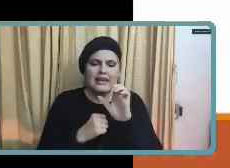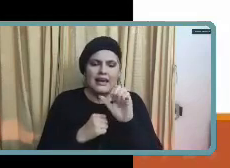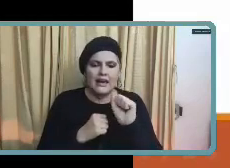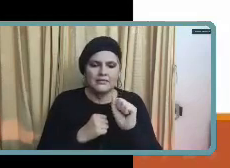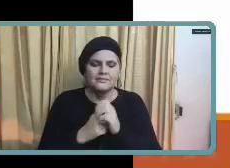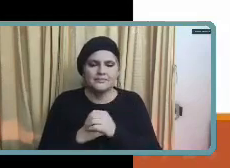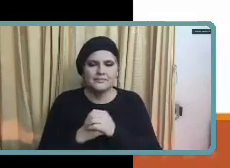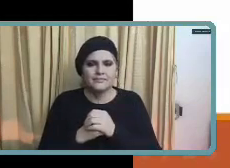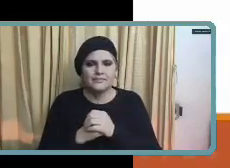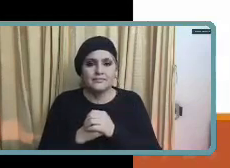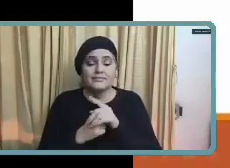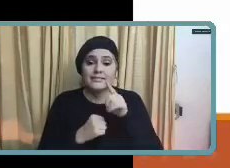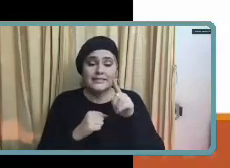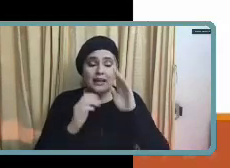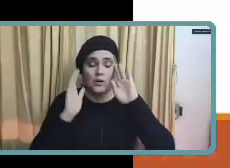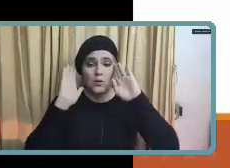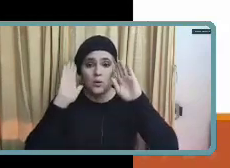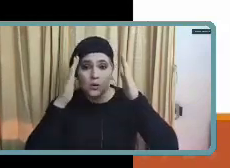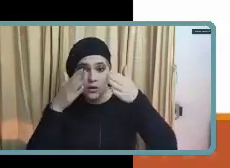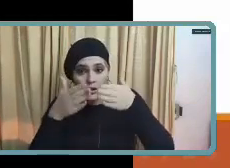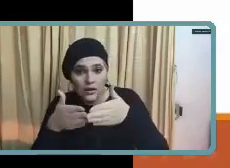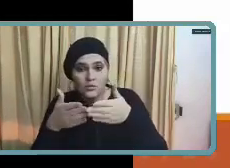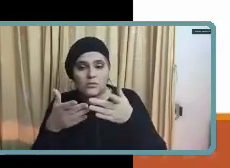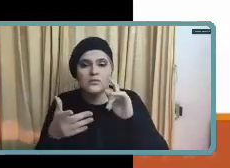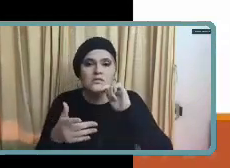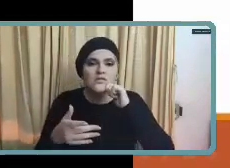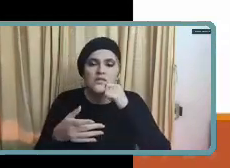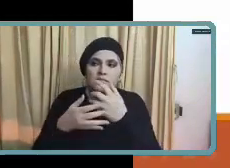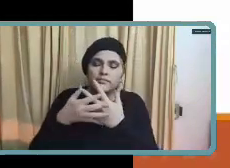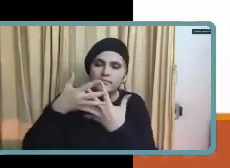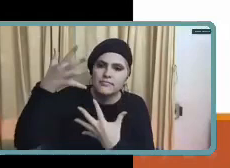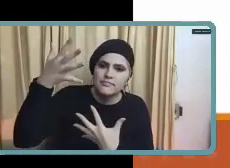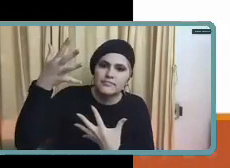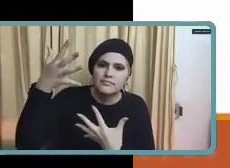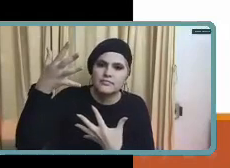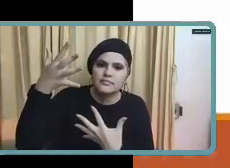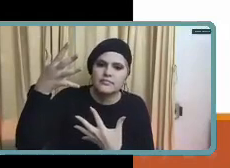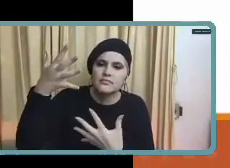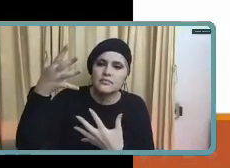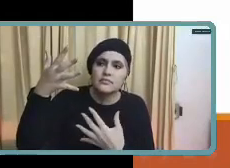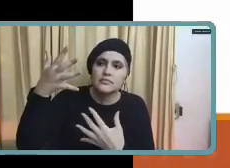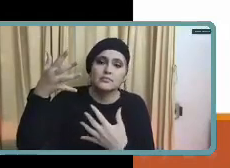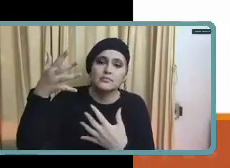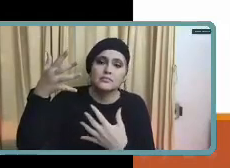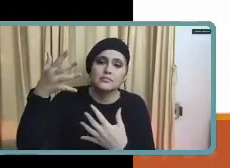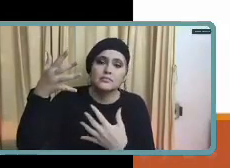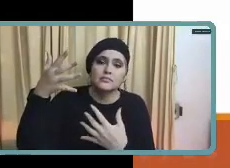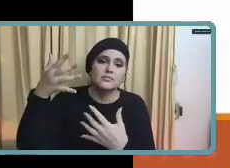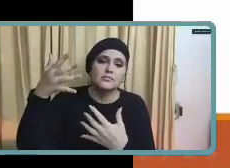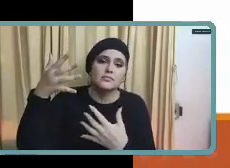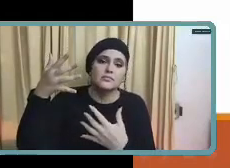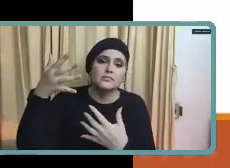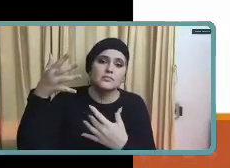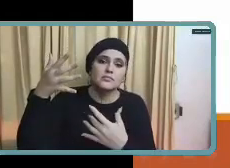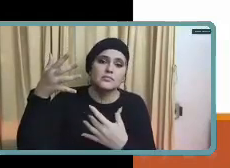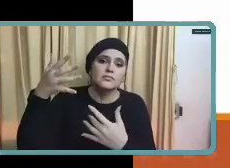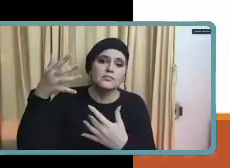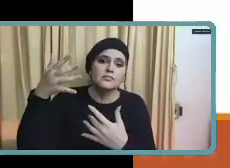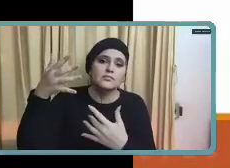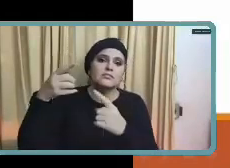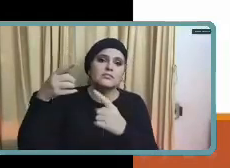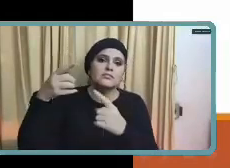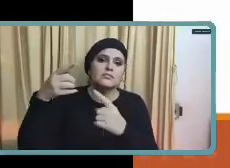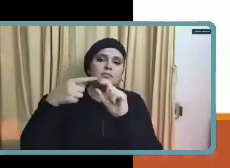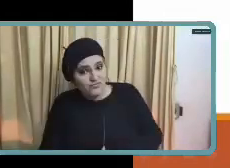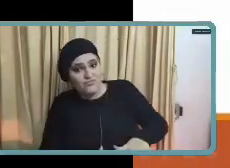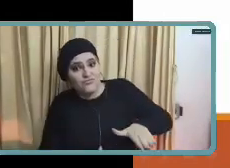el espectro del autismo, es una condición que va desde el inicio del desarrollo, desde el nacimiento, desde que se junta el óvulo con el